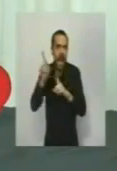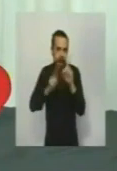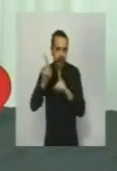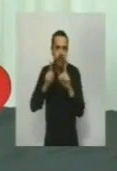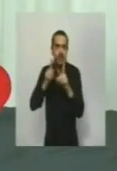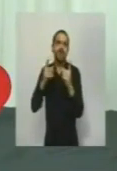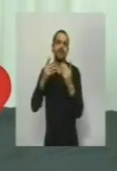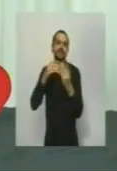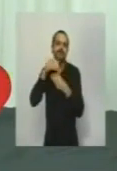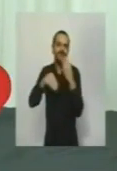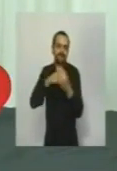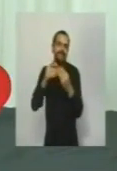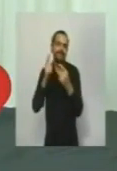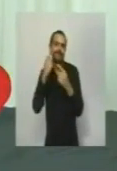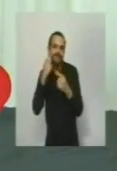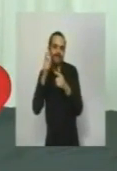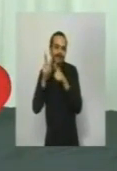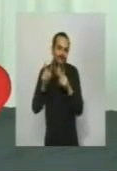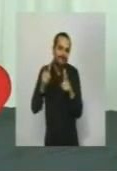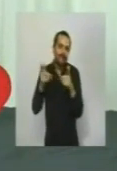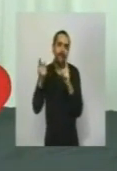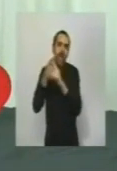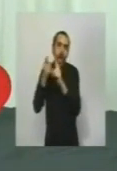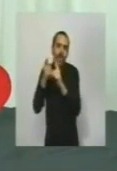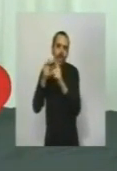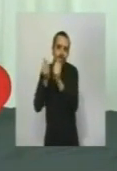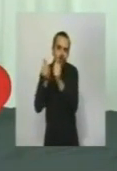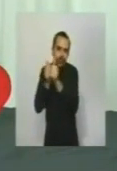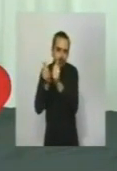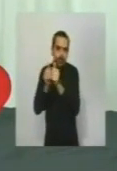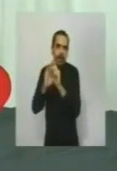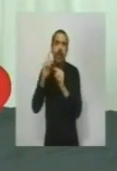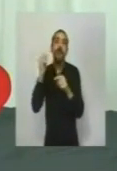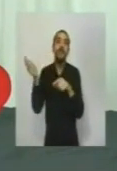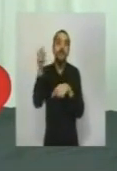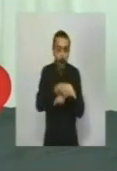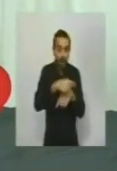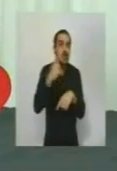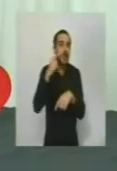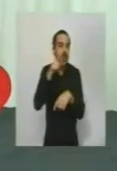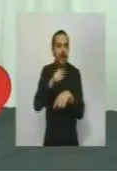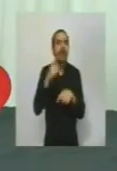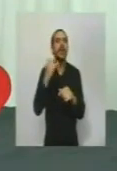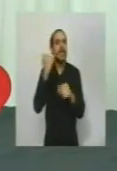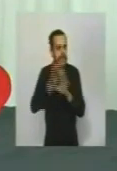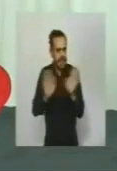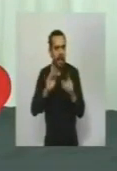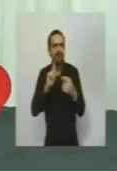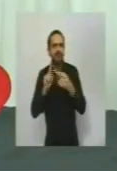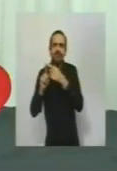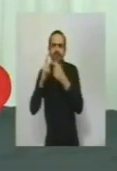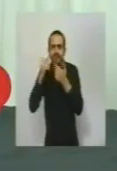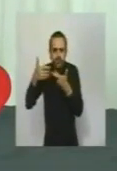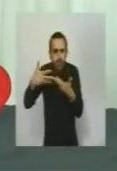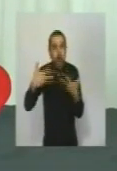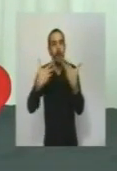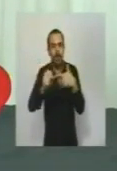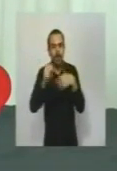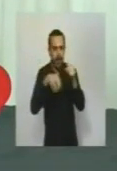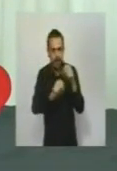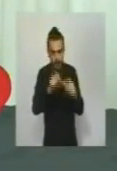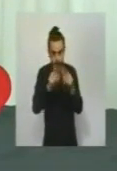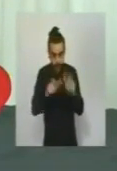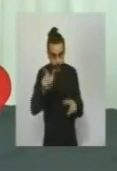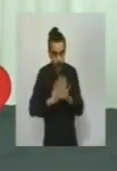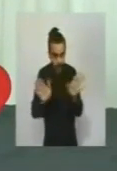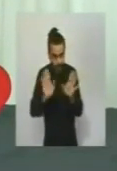retornaron a la provincia, que ya fueron identificados, que desde la Dirección de Epidemiología y desde la parte del nodo epidemiológico en